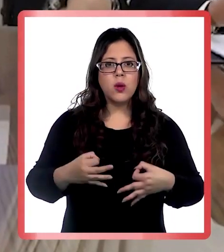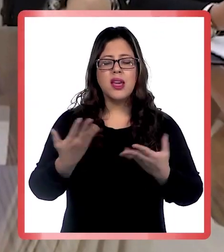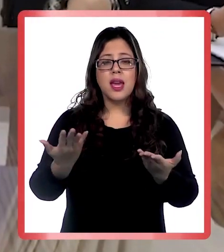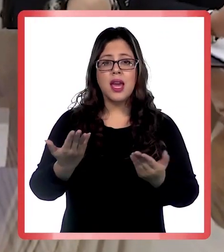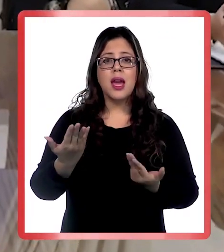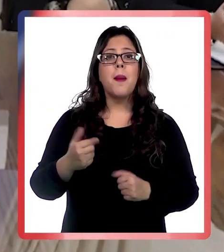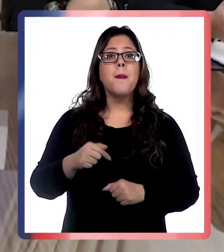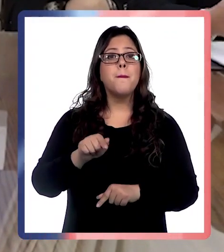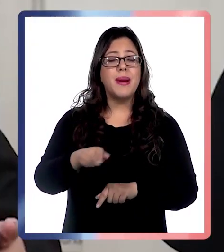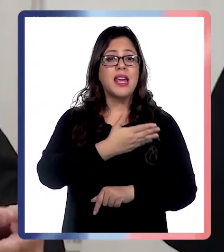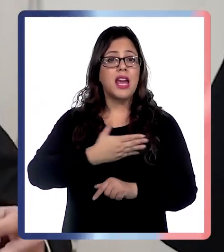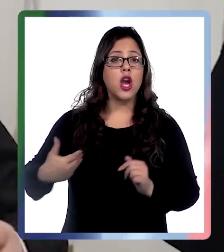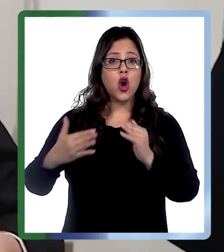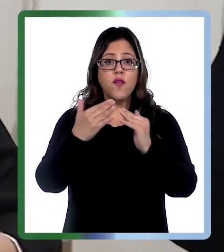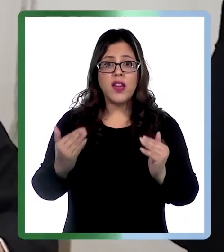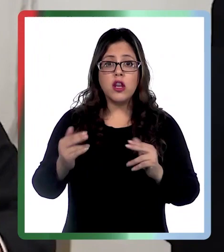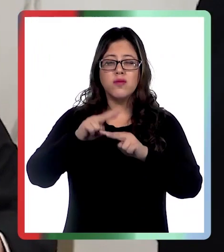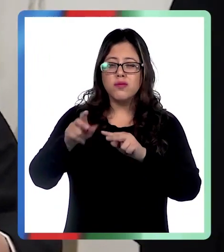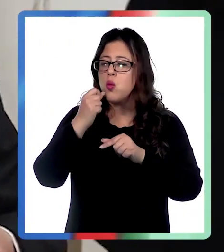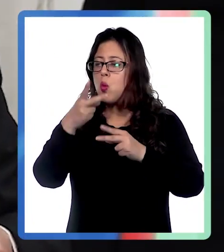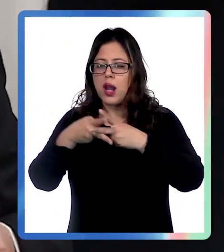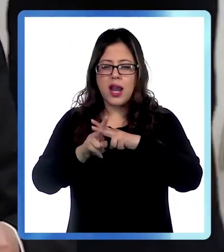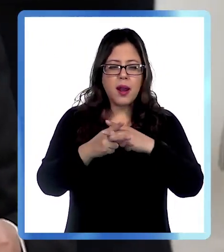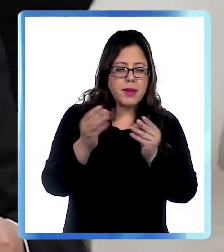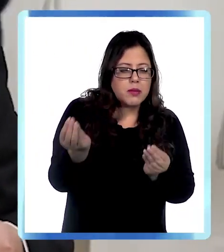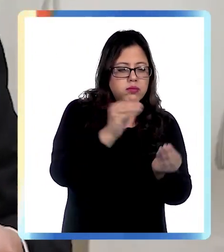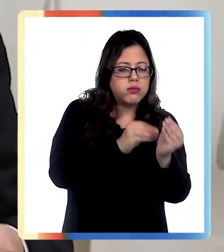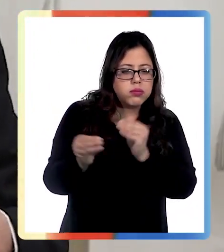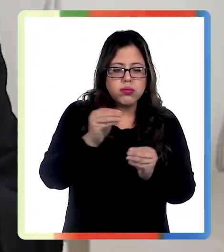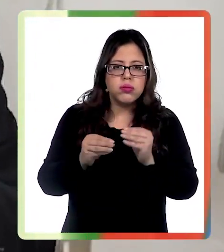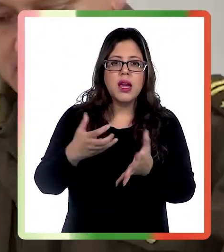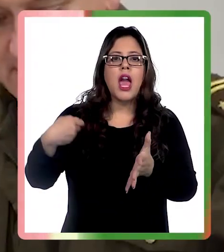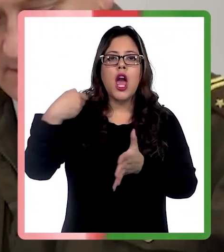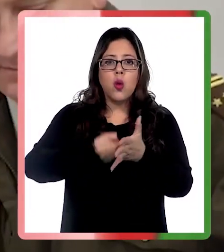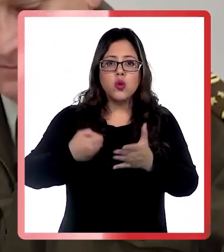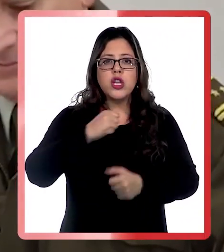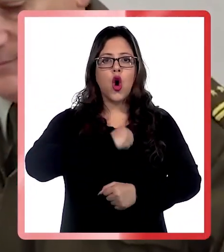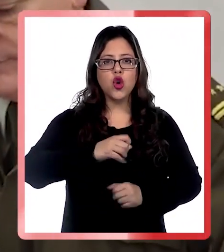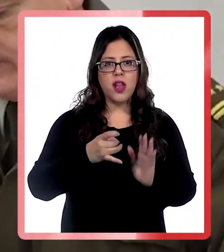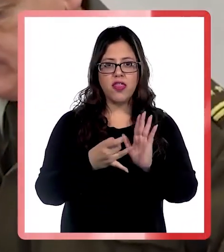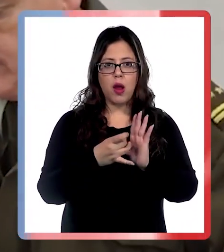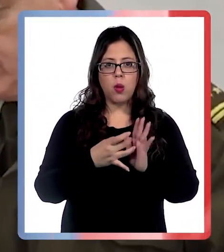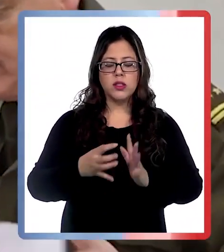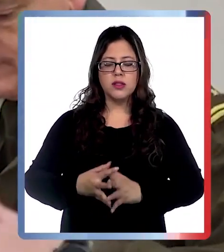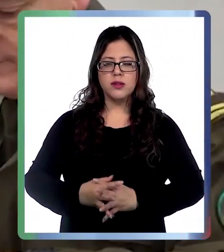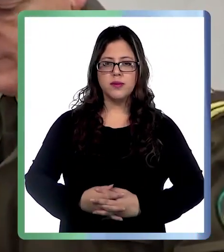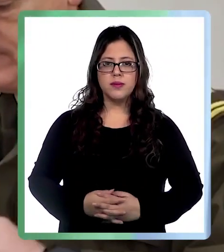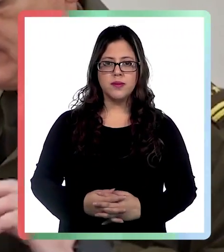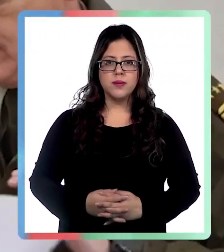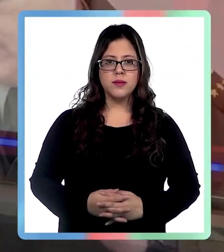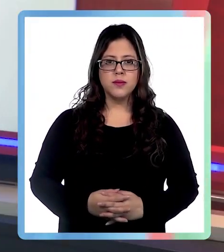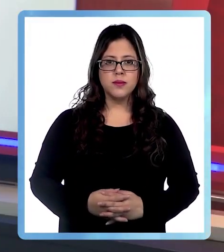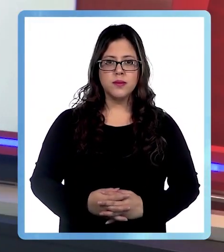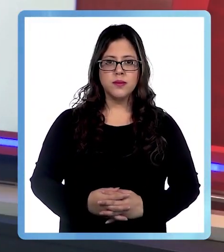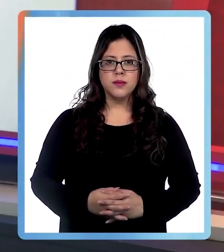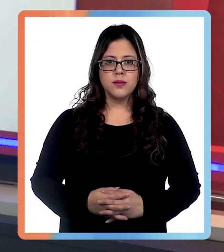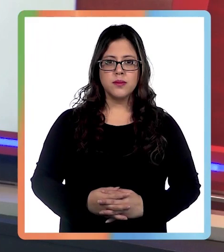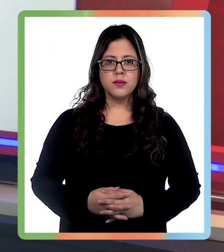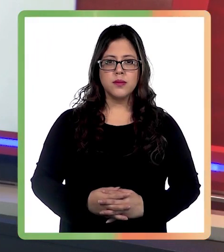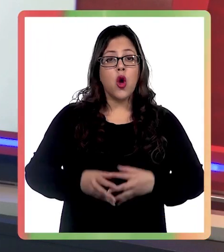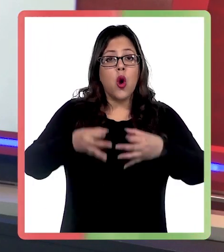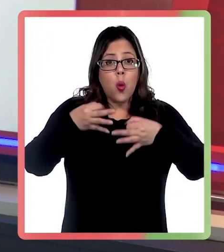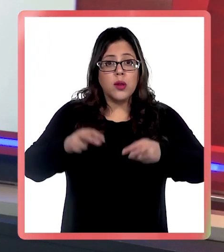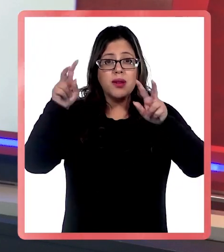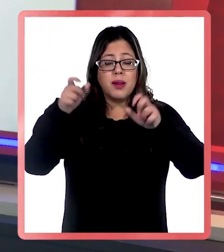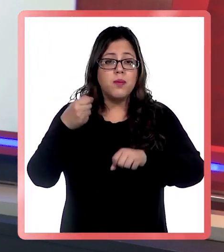seguridad para que la moneda resuelva qué otras herramientas sumar al combate a la delincuencia y